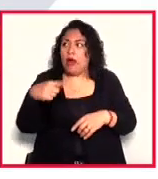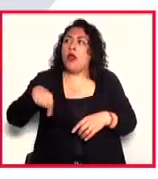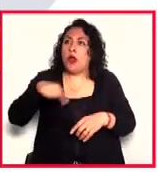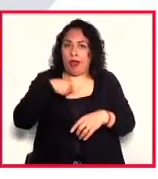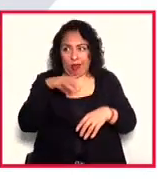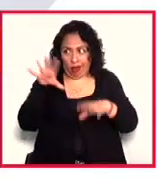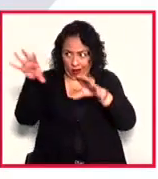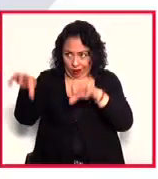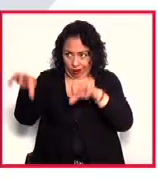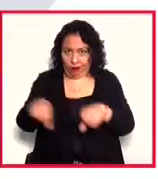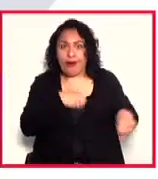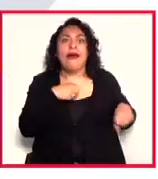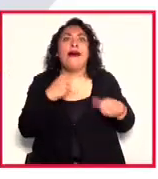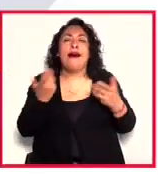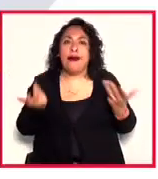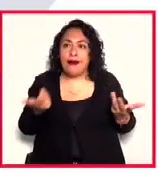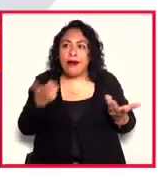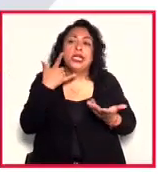¿no?